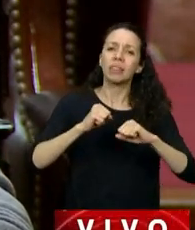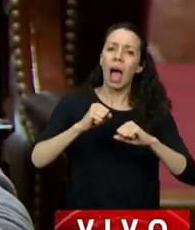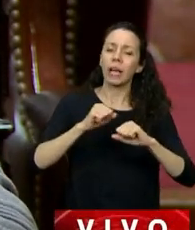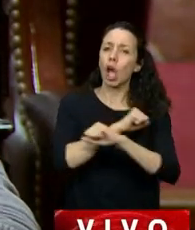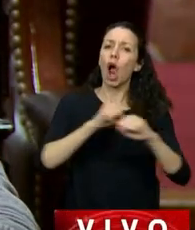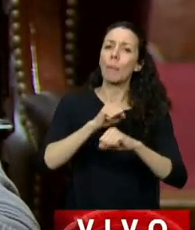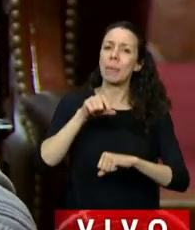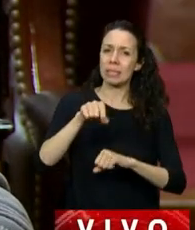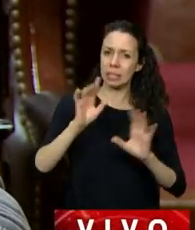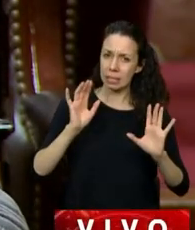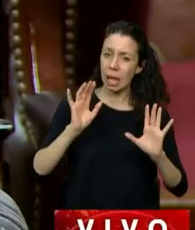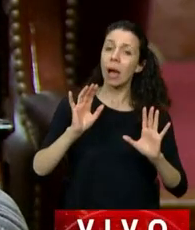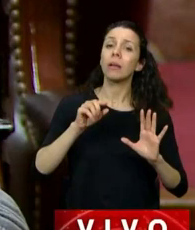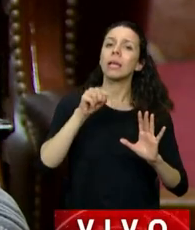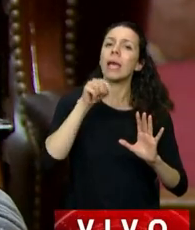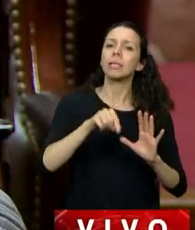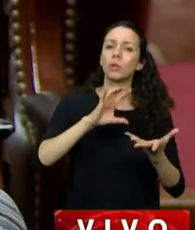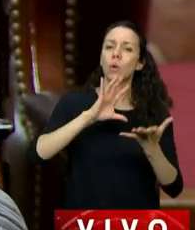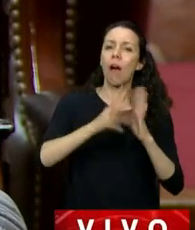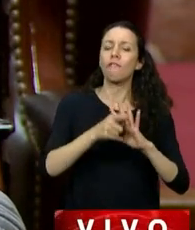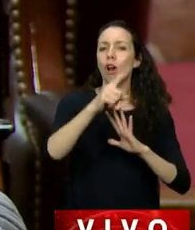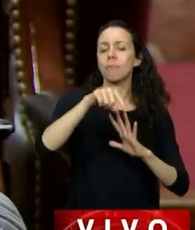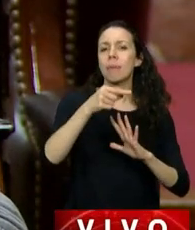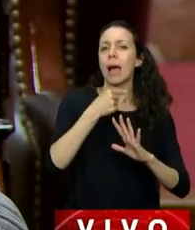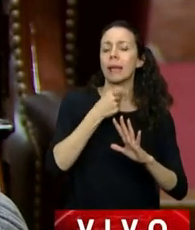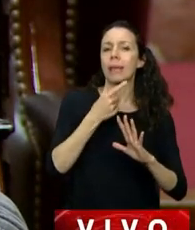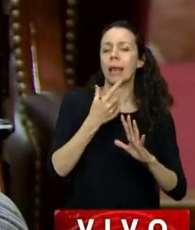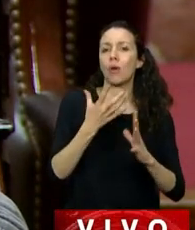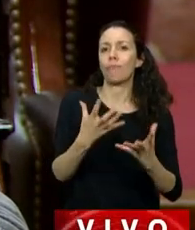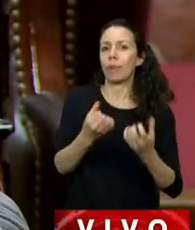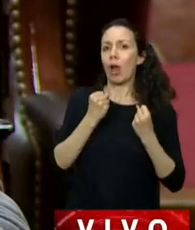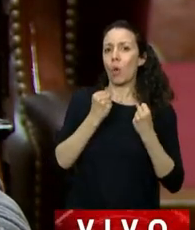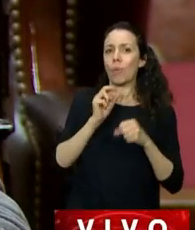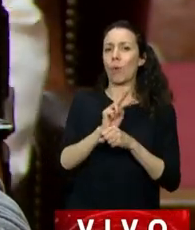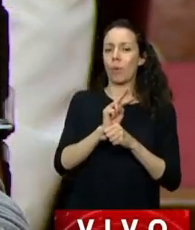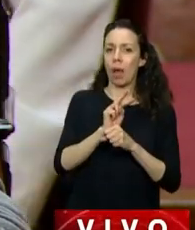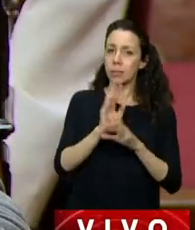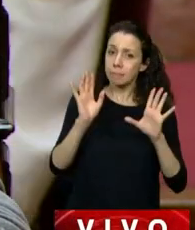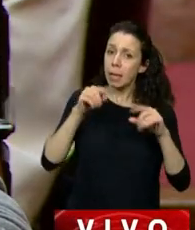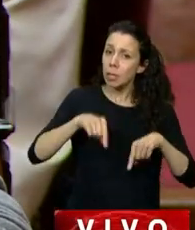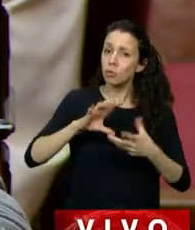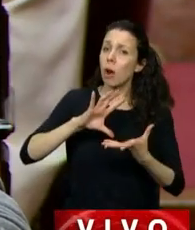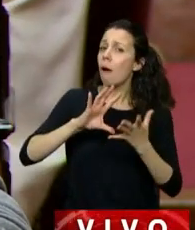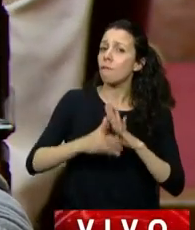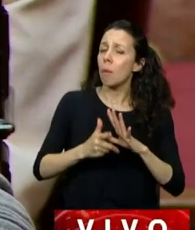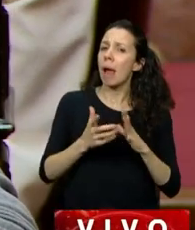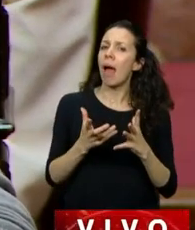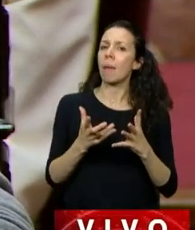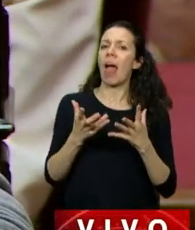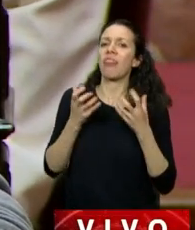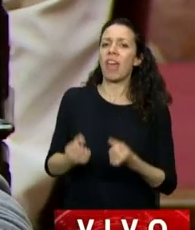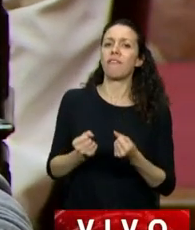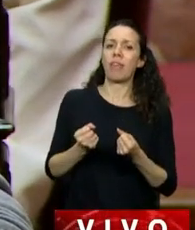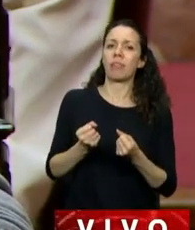golpista y esto es una medida defensiva. Tal vez a destiempo, pero es una medida defensiva al fin, cuestionando a quienes